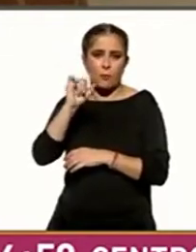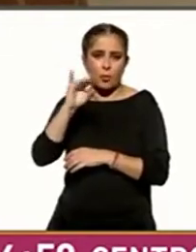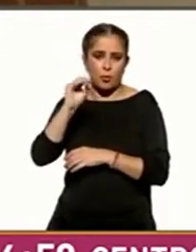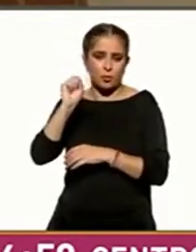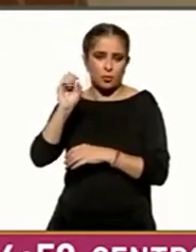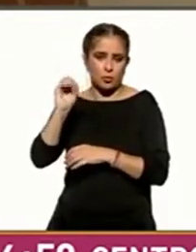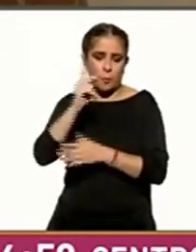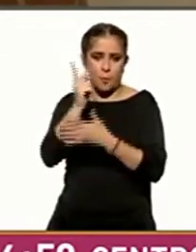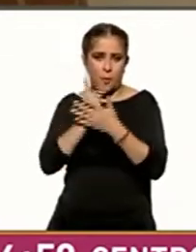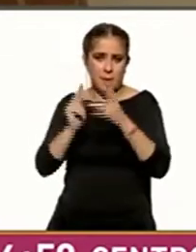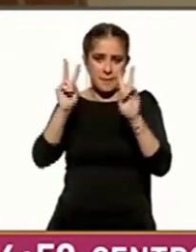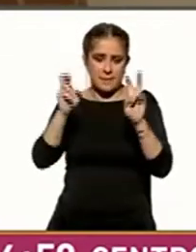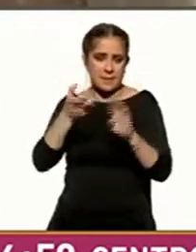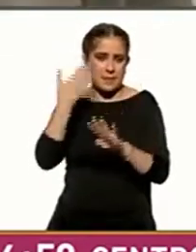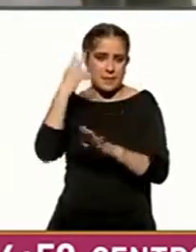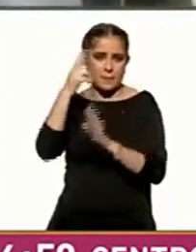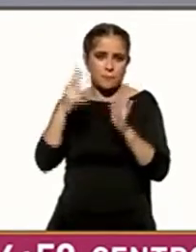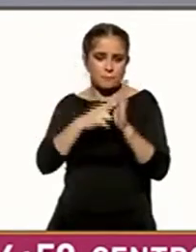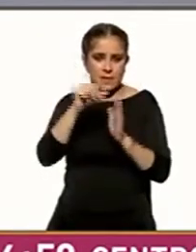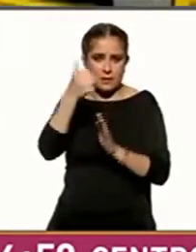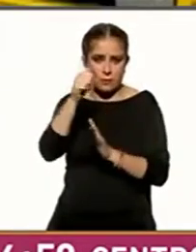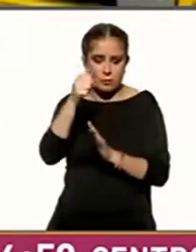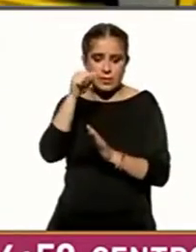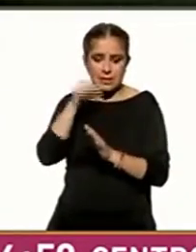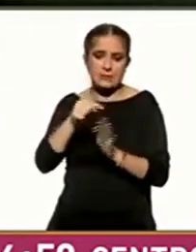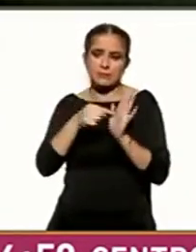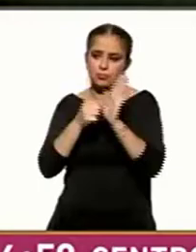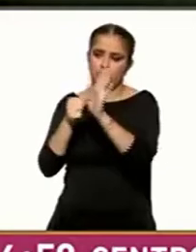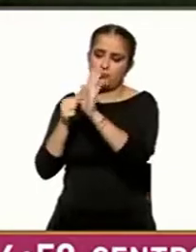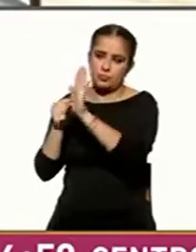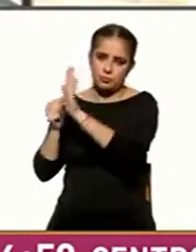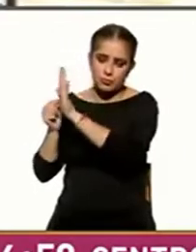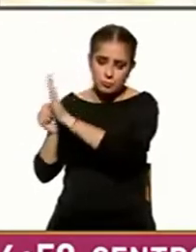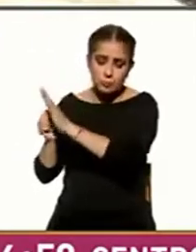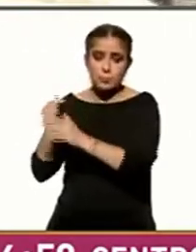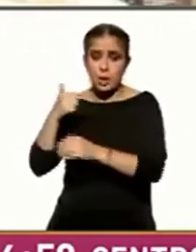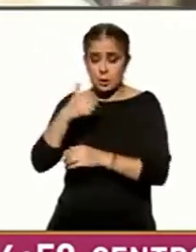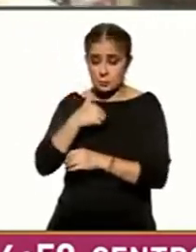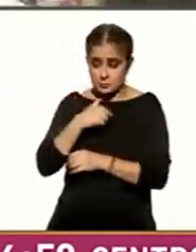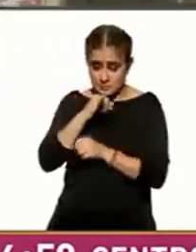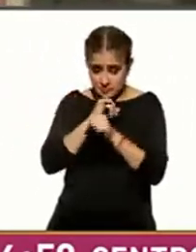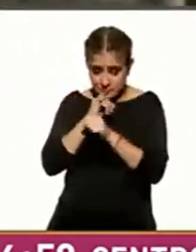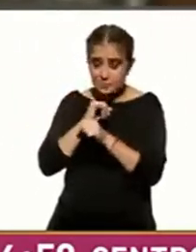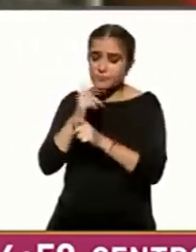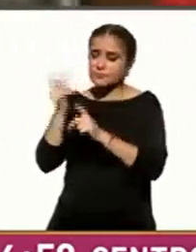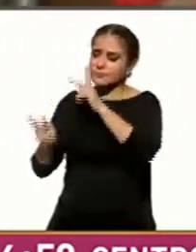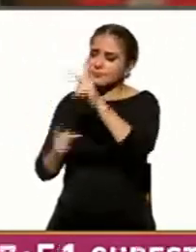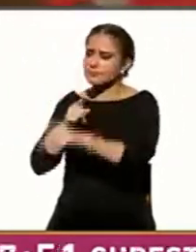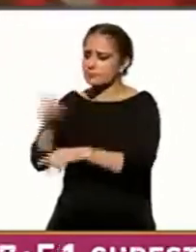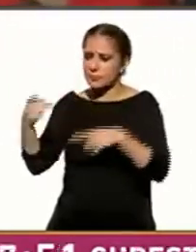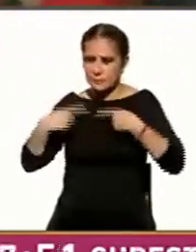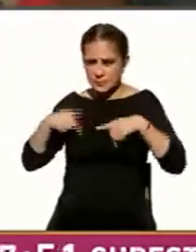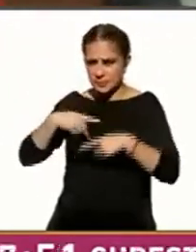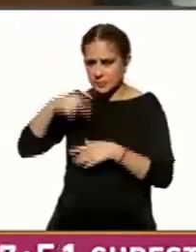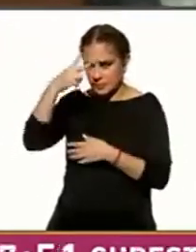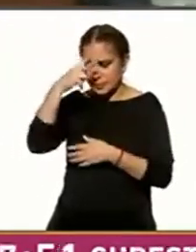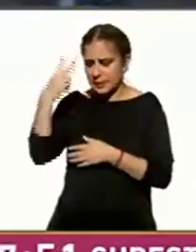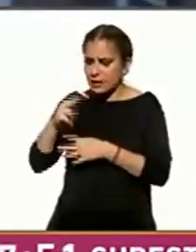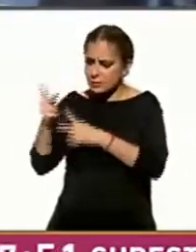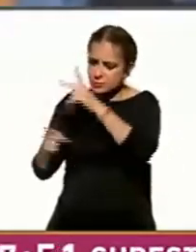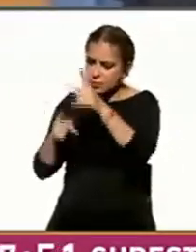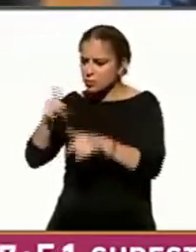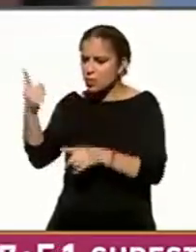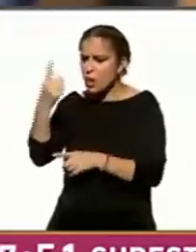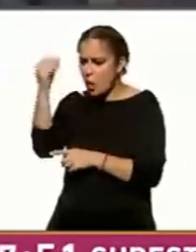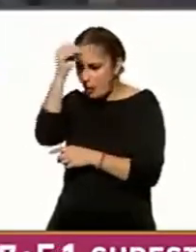En 2011 empezamos a hacer una medición sobre qué piensan los mexicanos de, pues